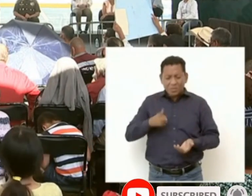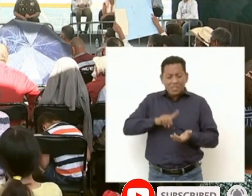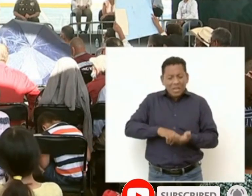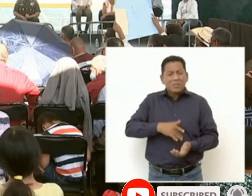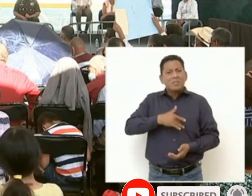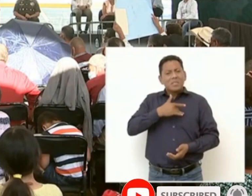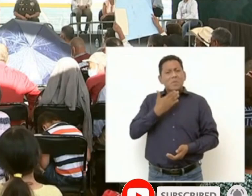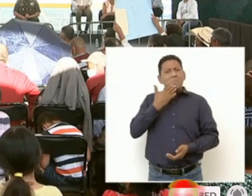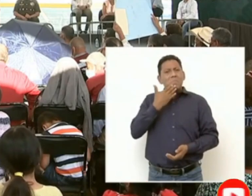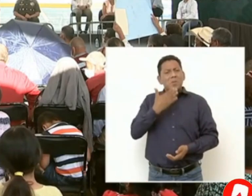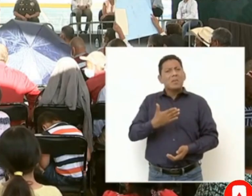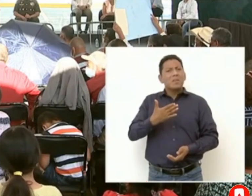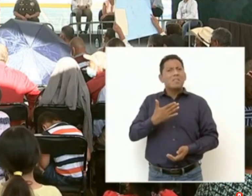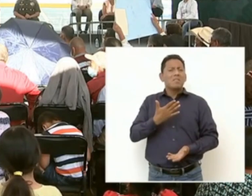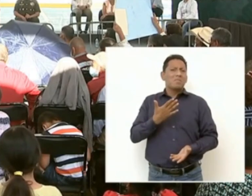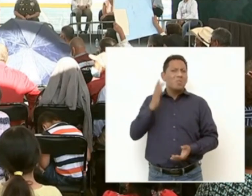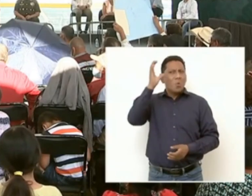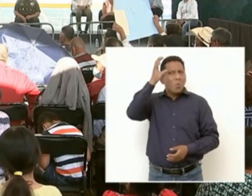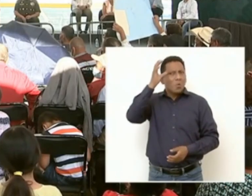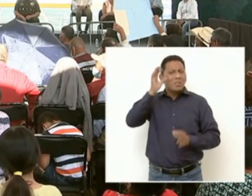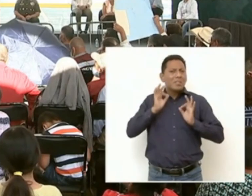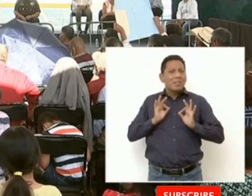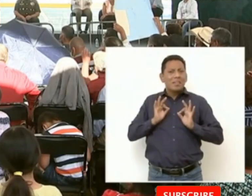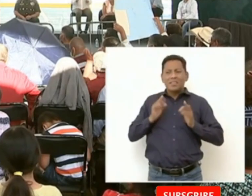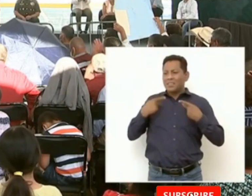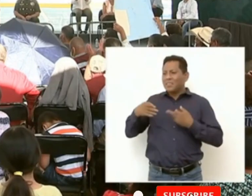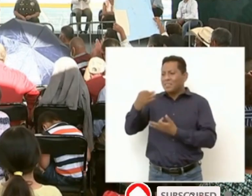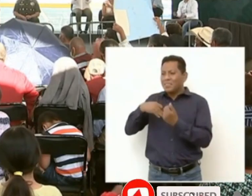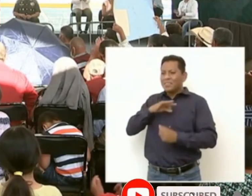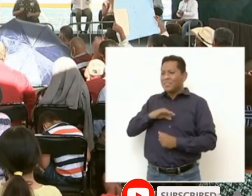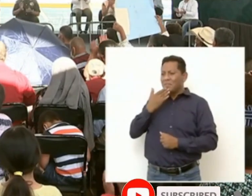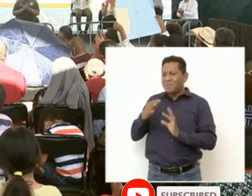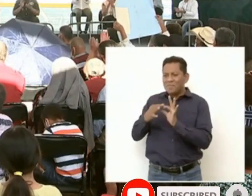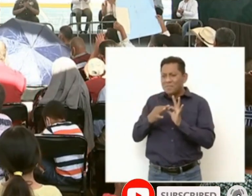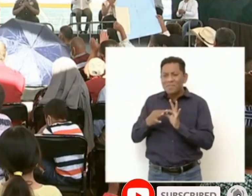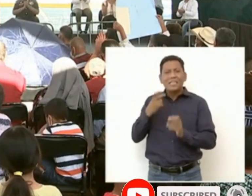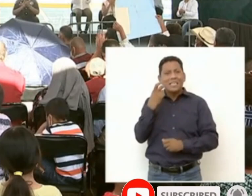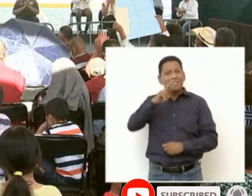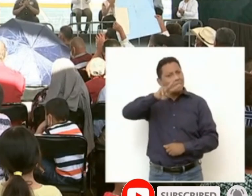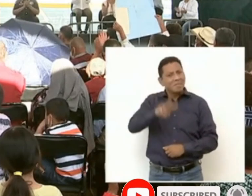estar bien con nuestra conciencia y estar bien con el prójimo. Esa es la verdadera felicidad.